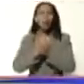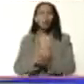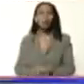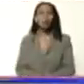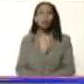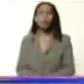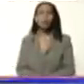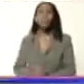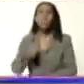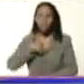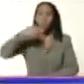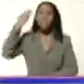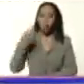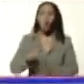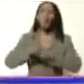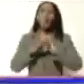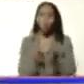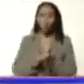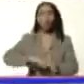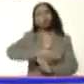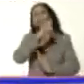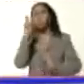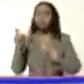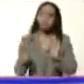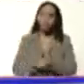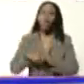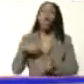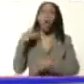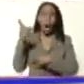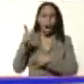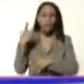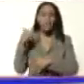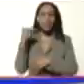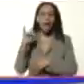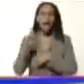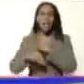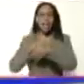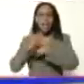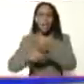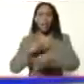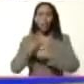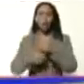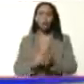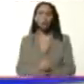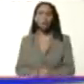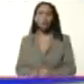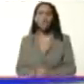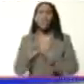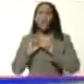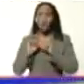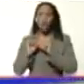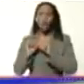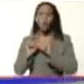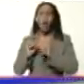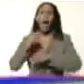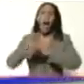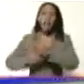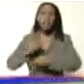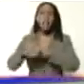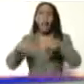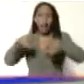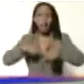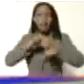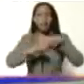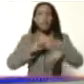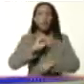estoy seguro que el mundo entero lo está haciendo y lo seguirá siendo en este